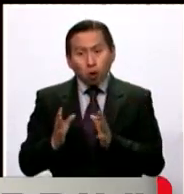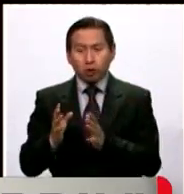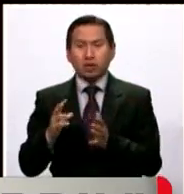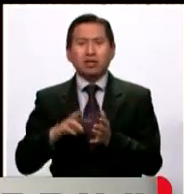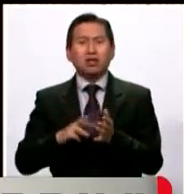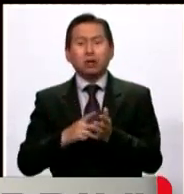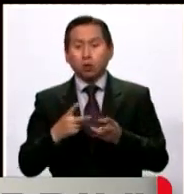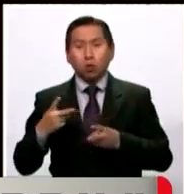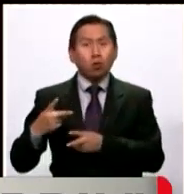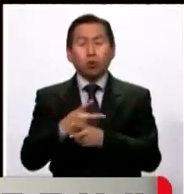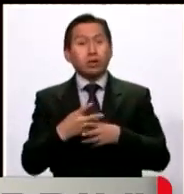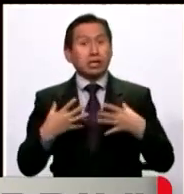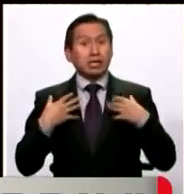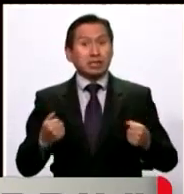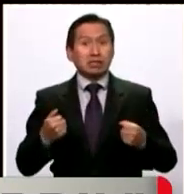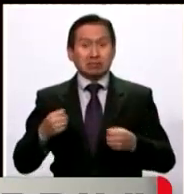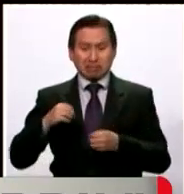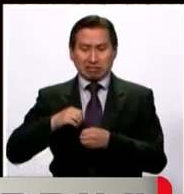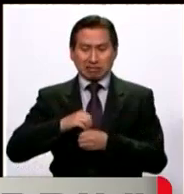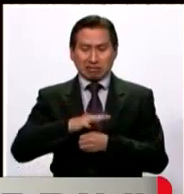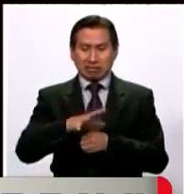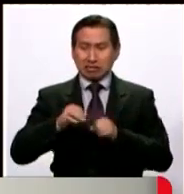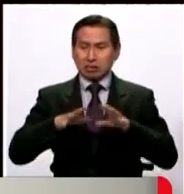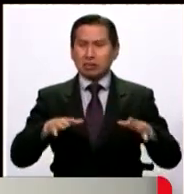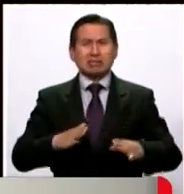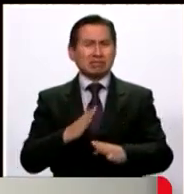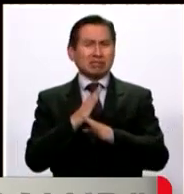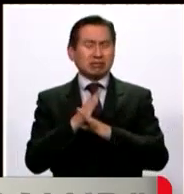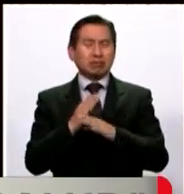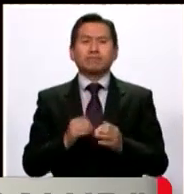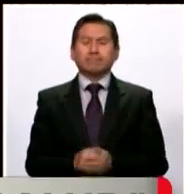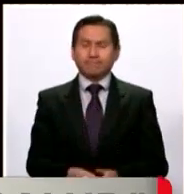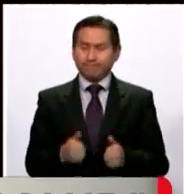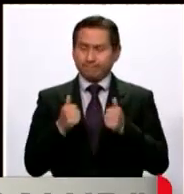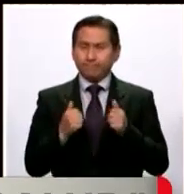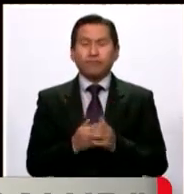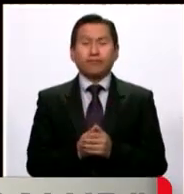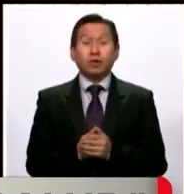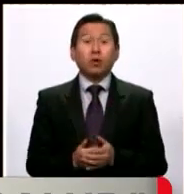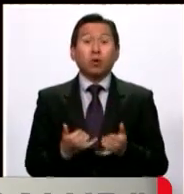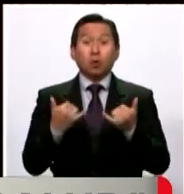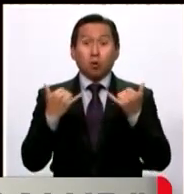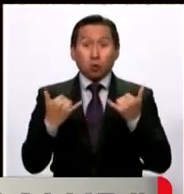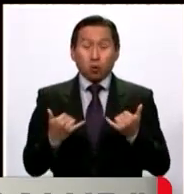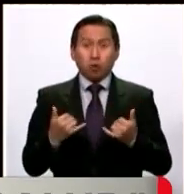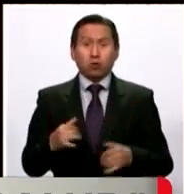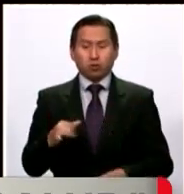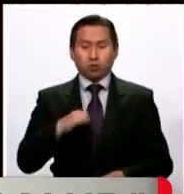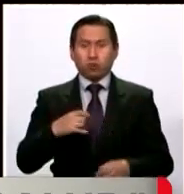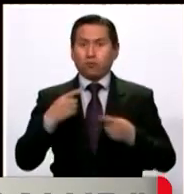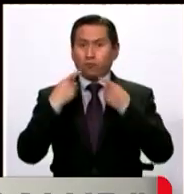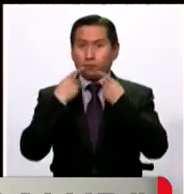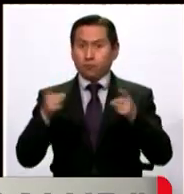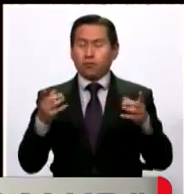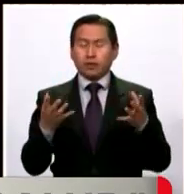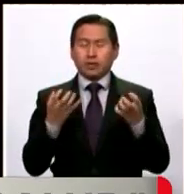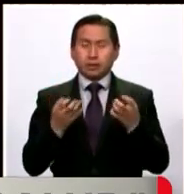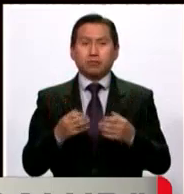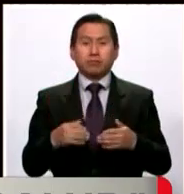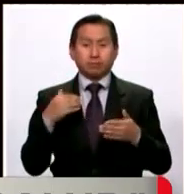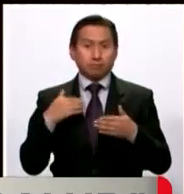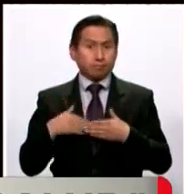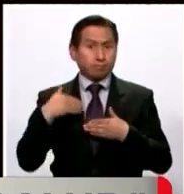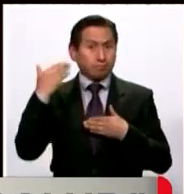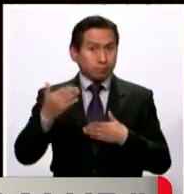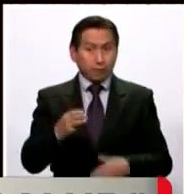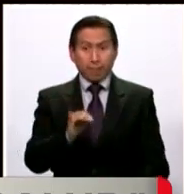viernes. También ha señalado en el caso del sector de salud un seguro gratuito para todos los médicos que trabajan en el sistema